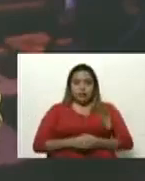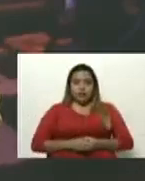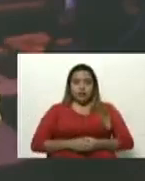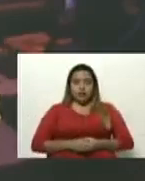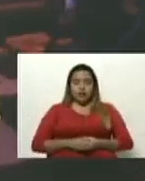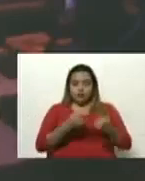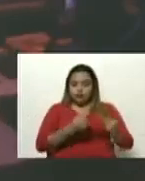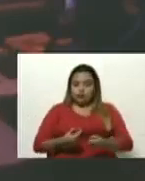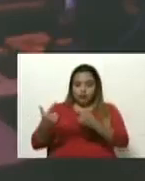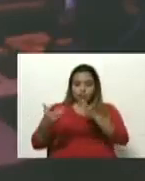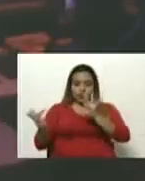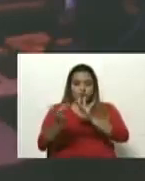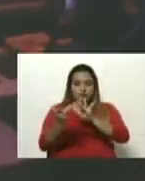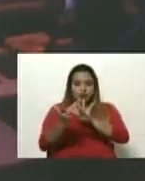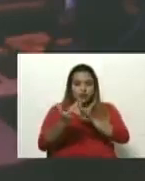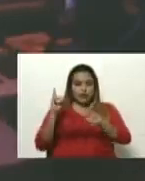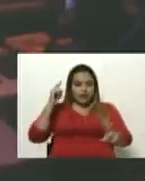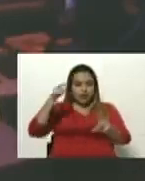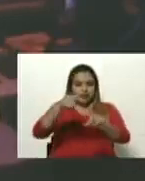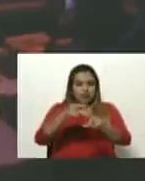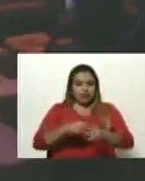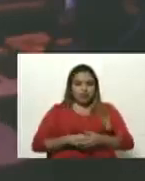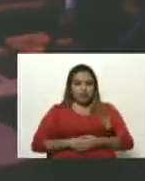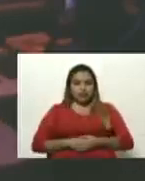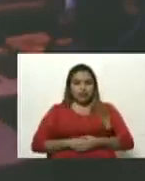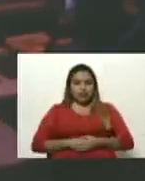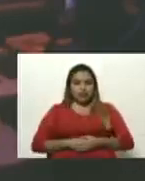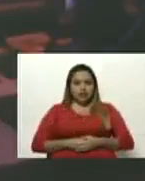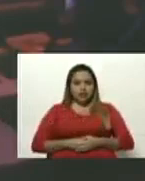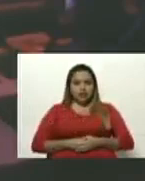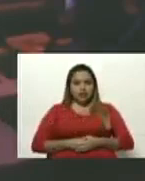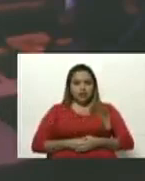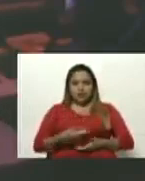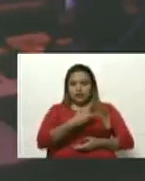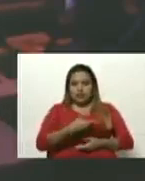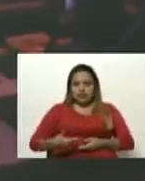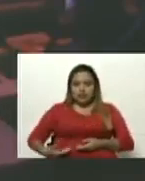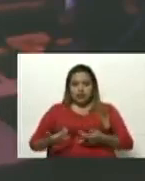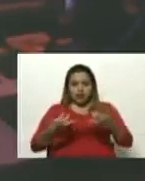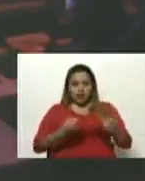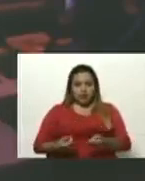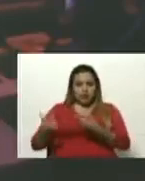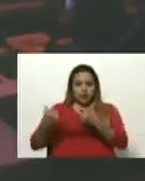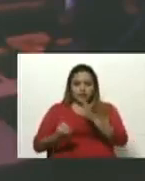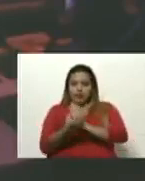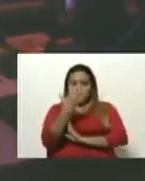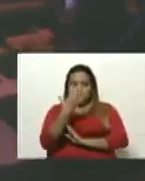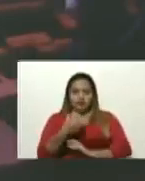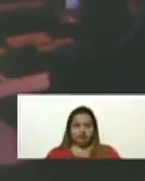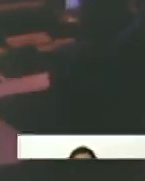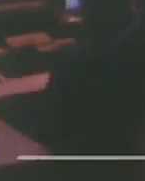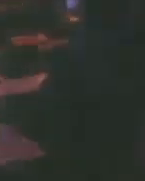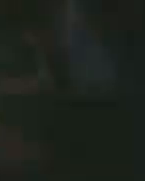nos vamos a un pase directamente, una transmisión presidencial, justamente nos vamos al Palacio de